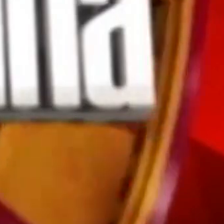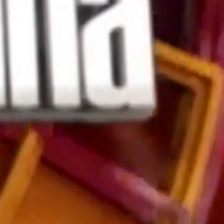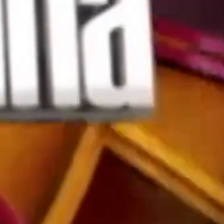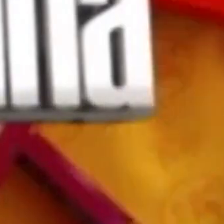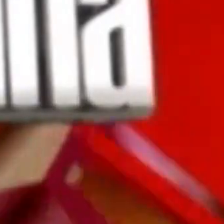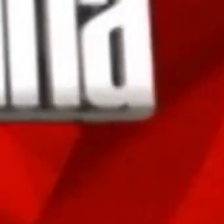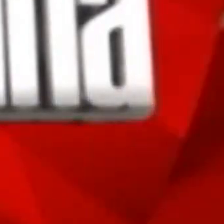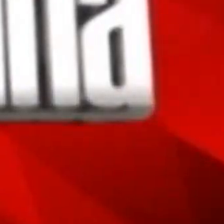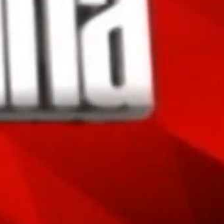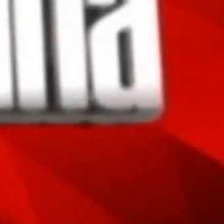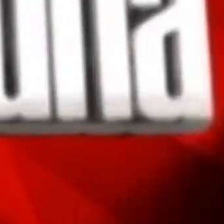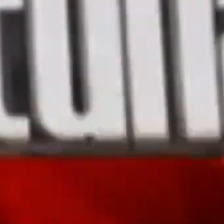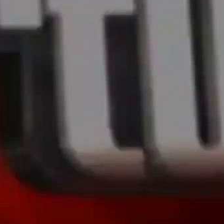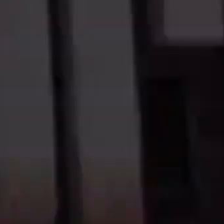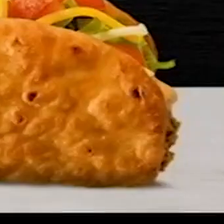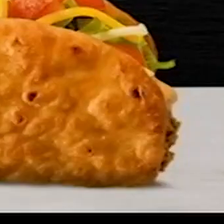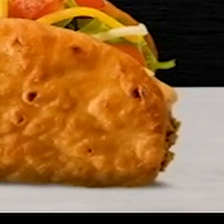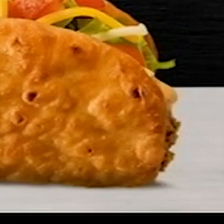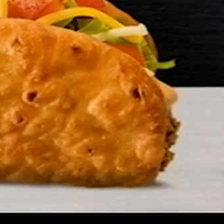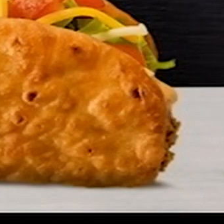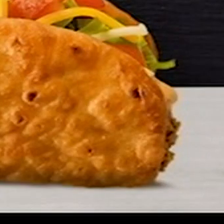años de hacer el bien. El bien.